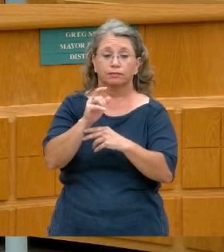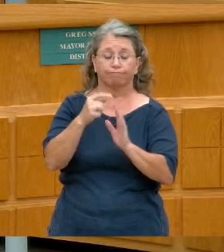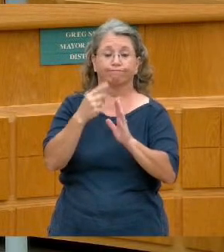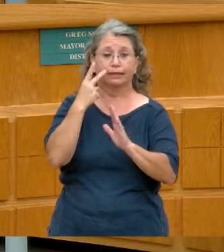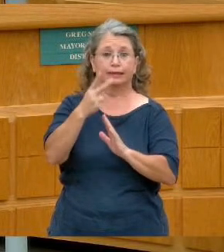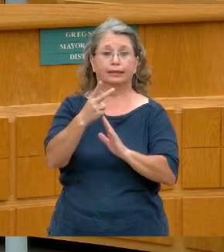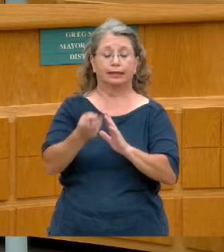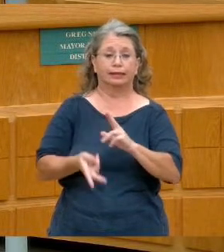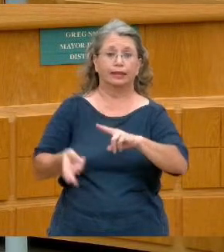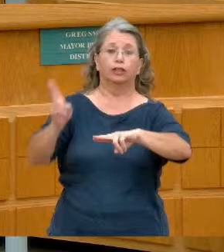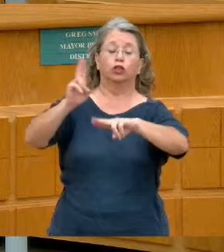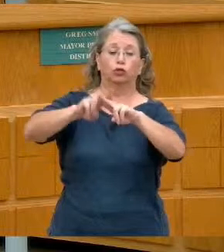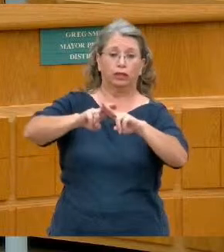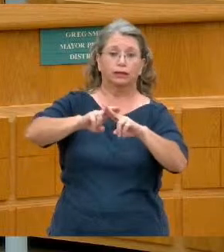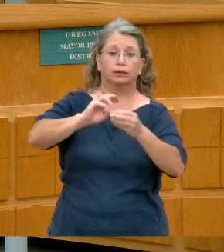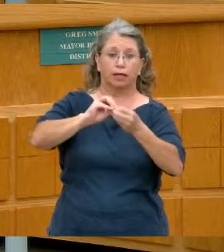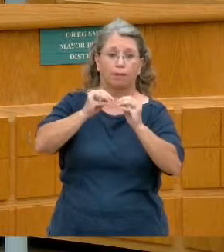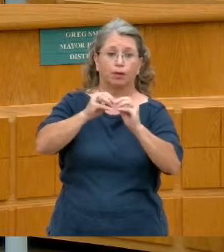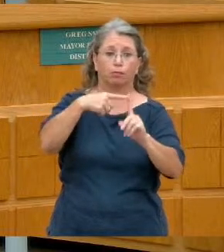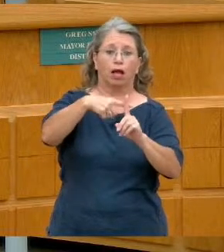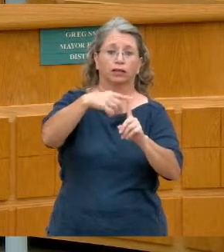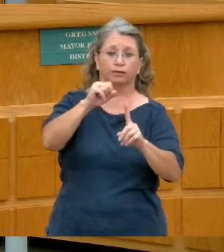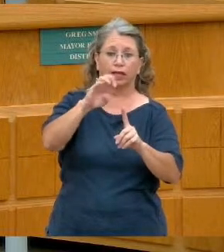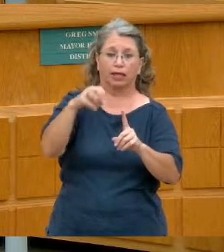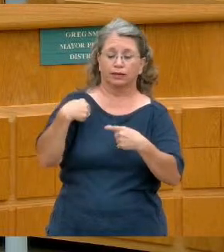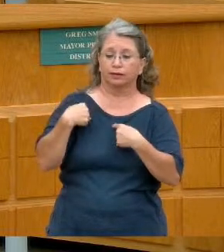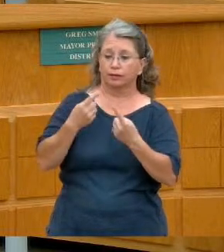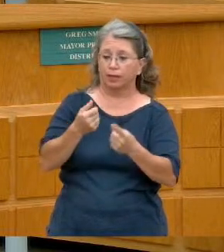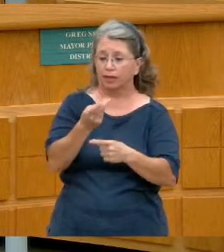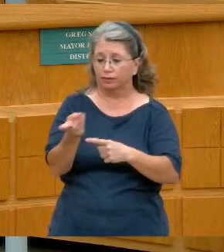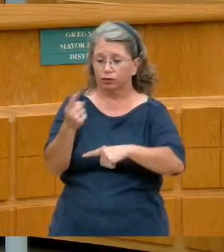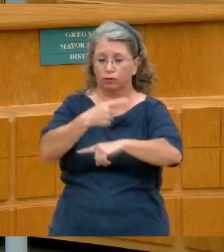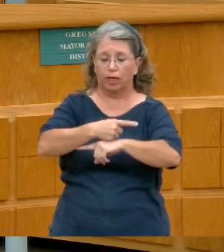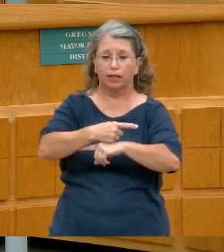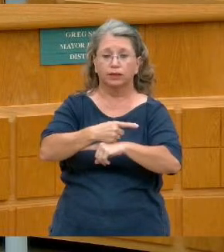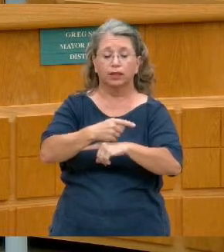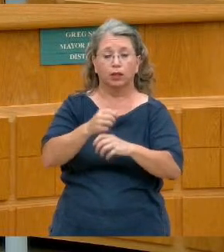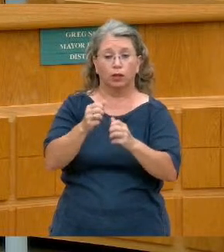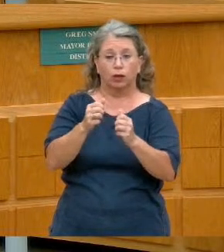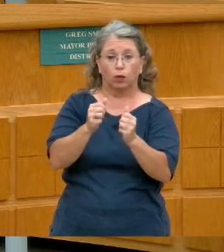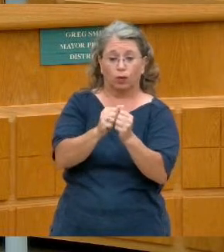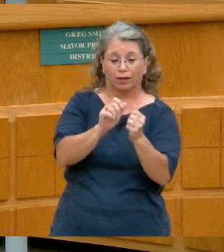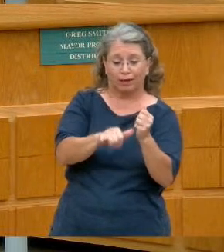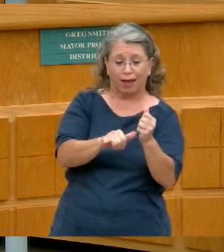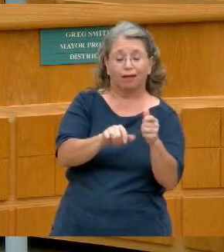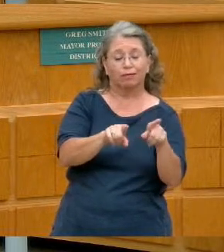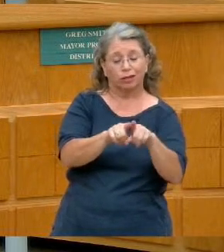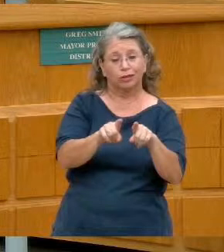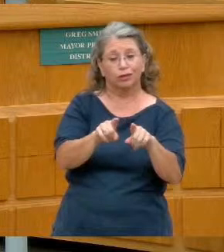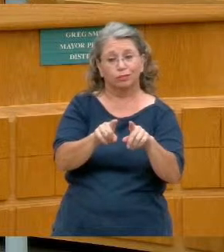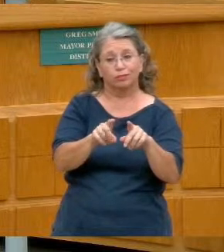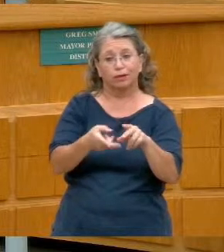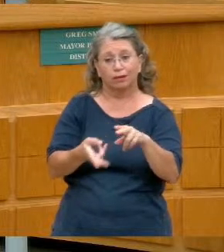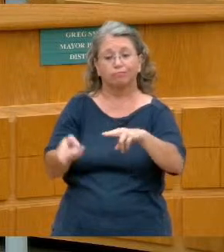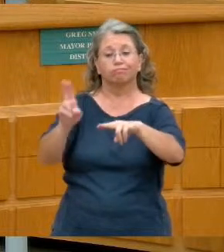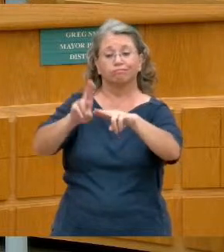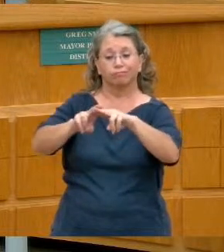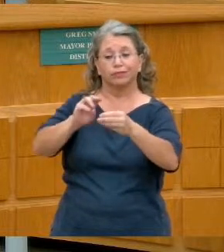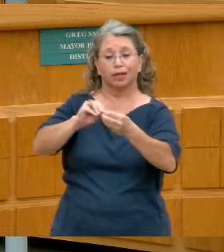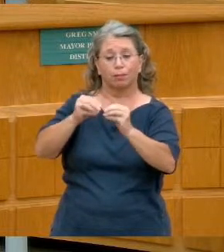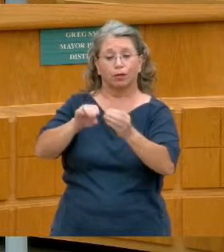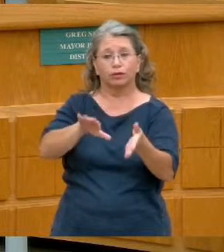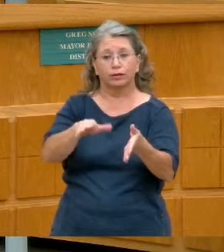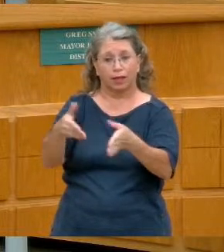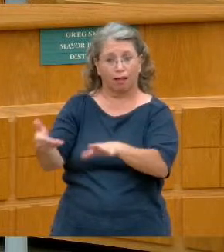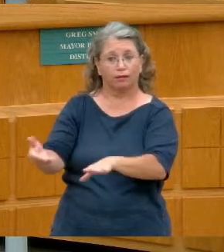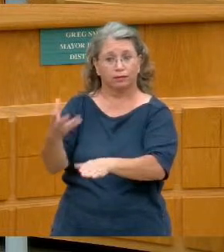positive cases over the past few days. Along with the increase in cases, we have also had an increase in deaths in Nueces County. It